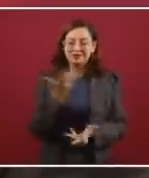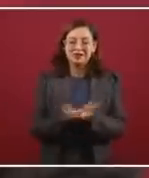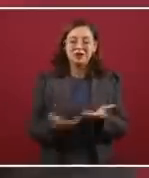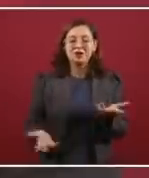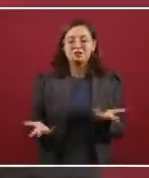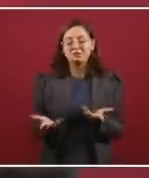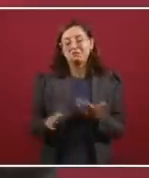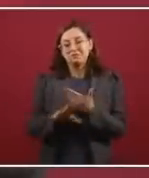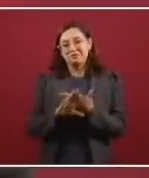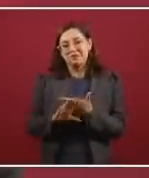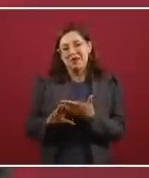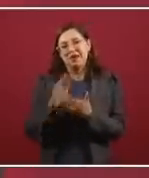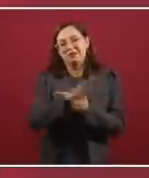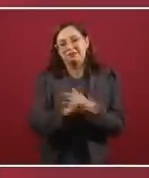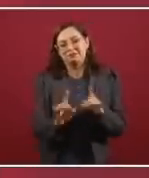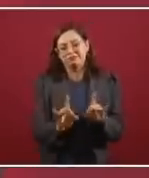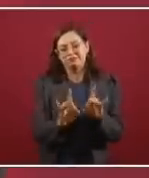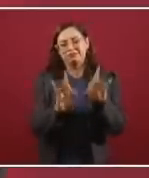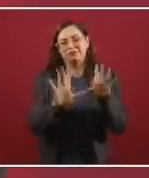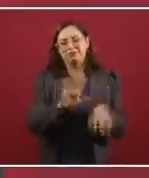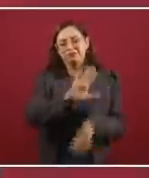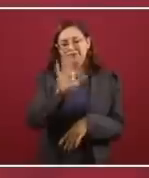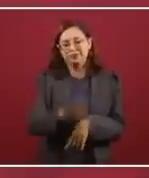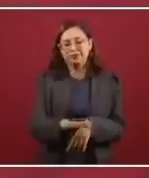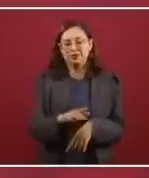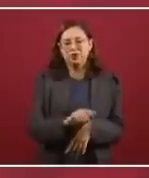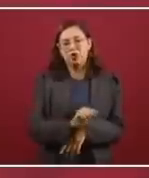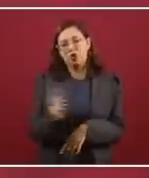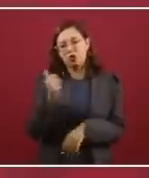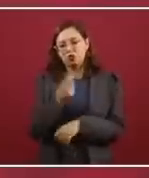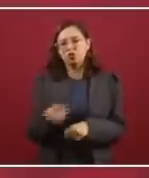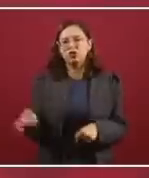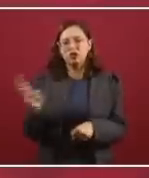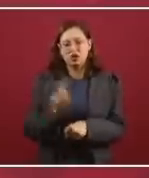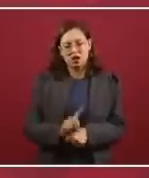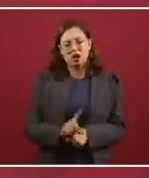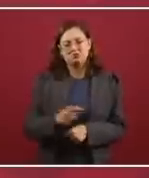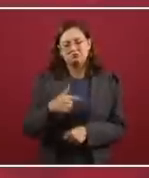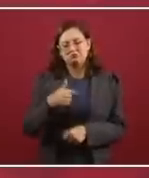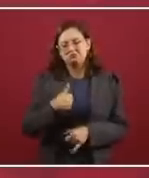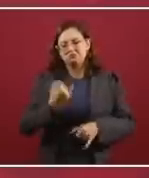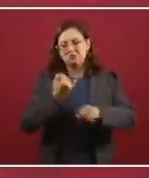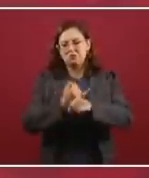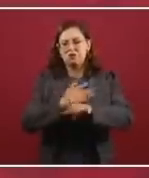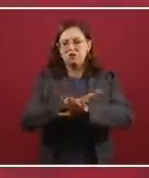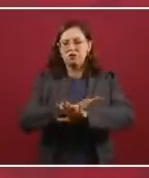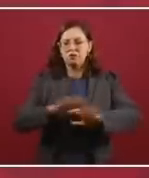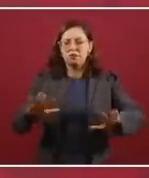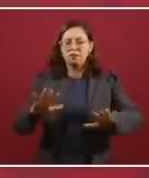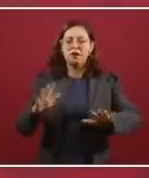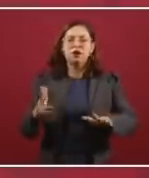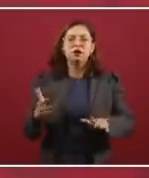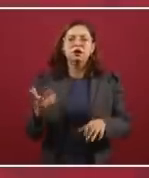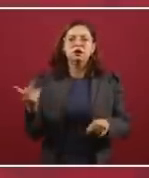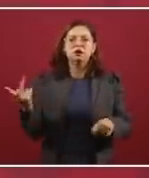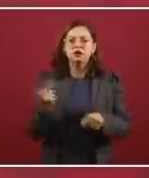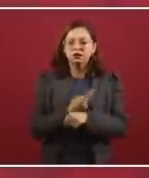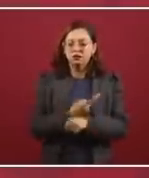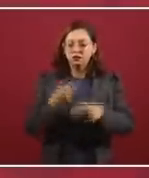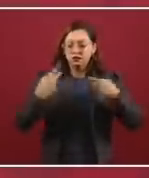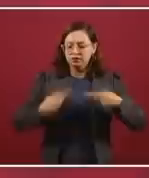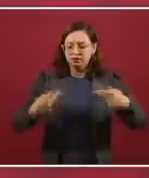tuve el gusto de que compartiéramos esa conferencia, informaba yo que las condiciones en las cuales se da este